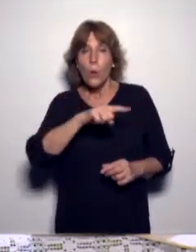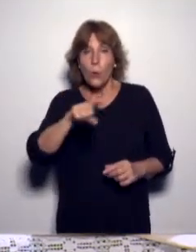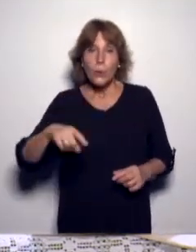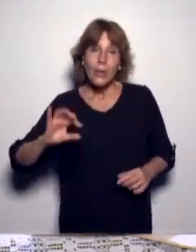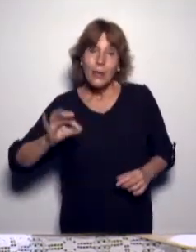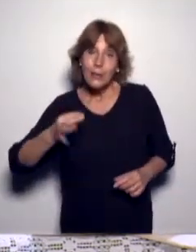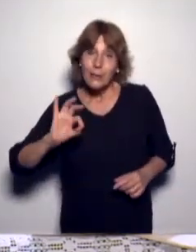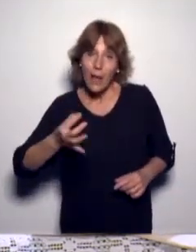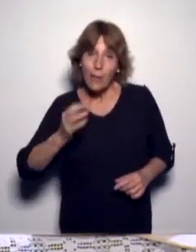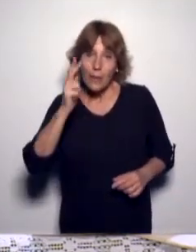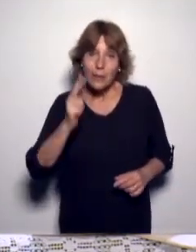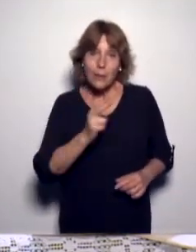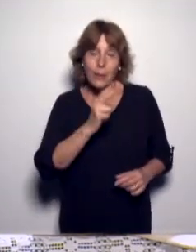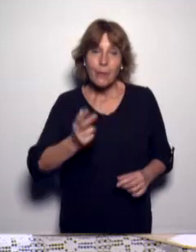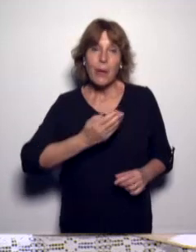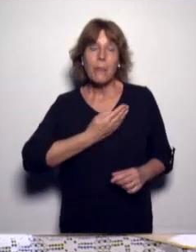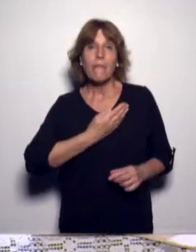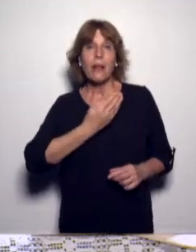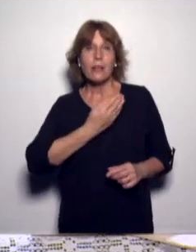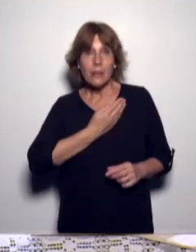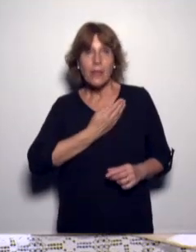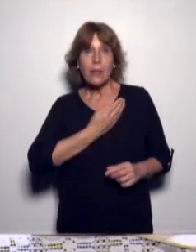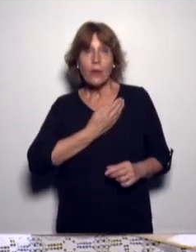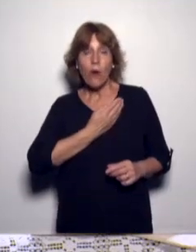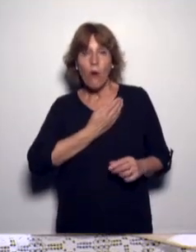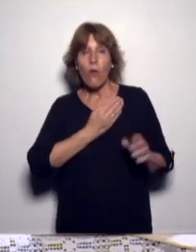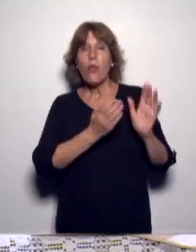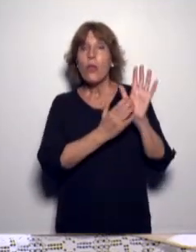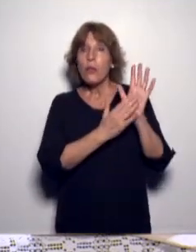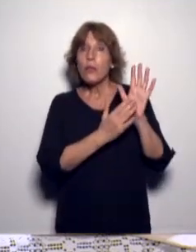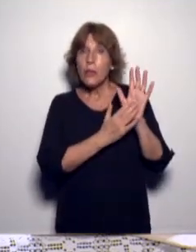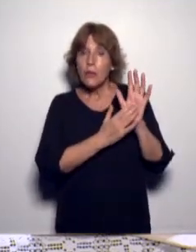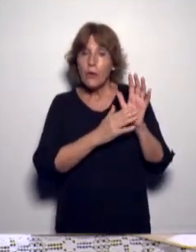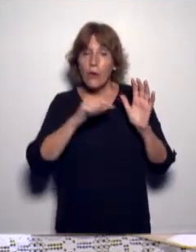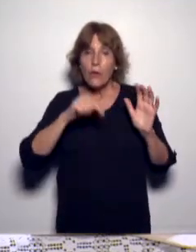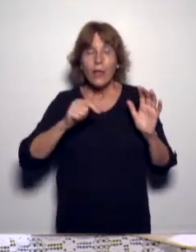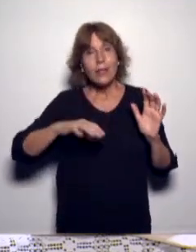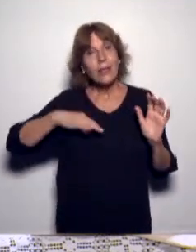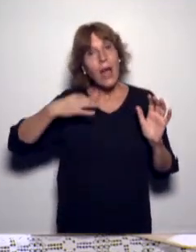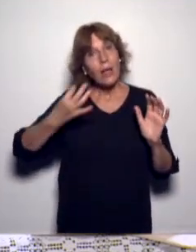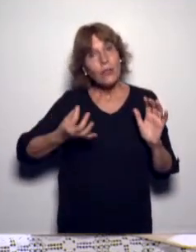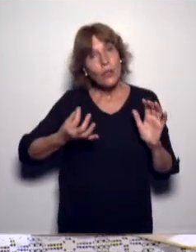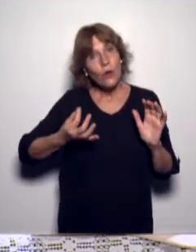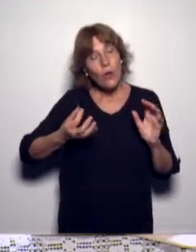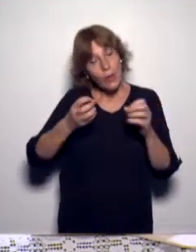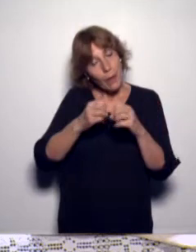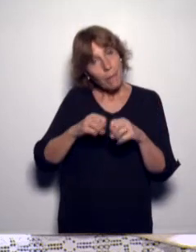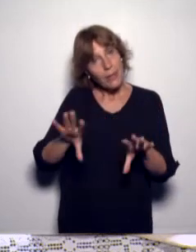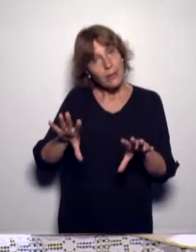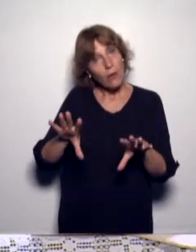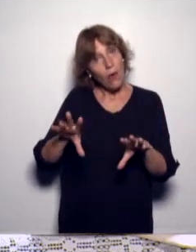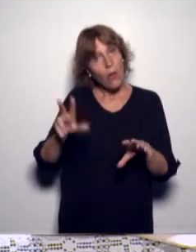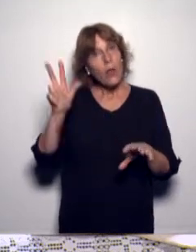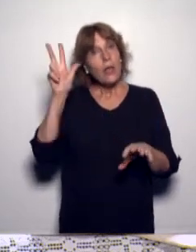querido Papa Francisco ha instituido este año, a partir del 8 de diciembre del año pasado y hasta el 8 de